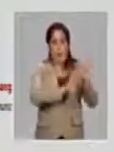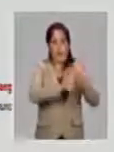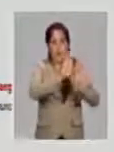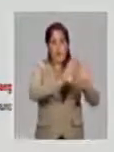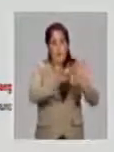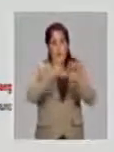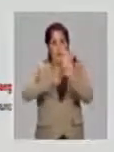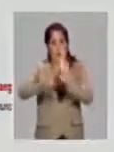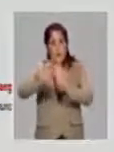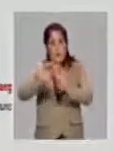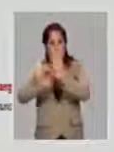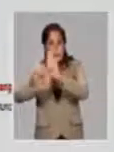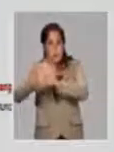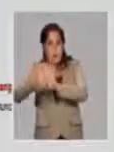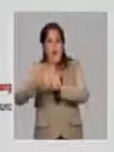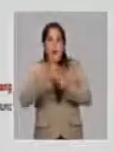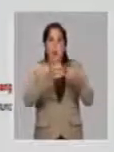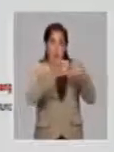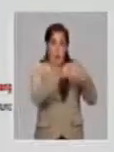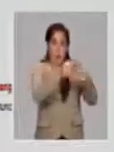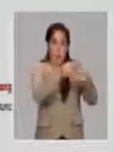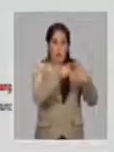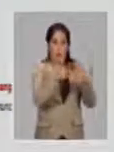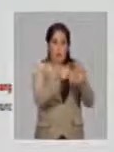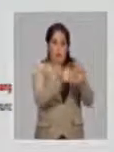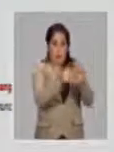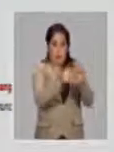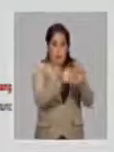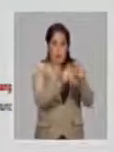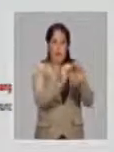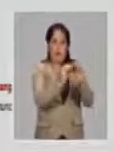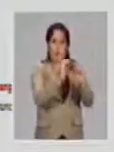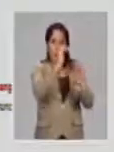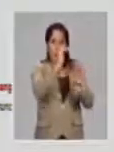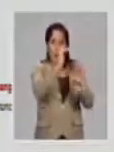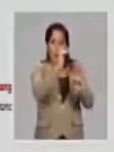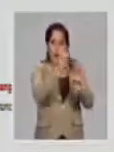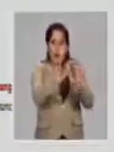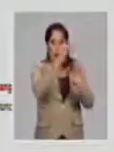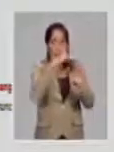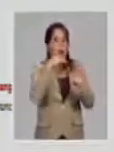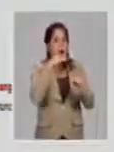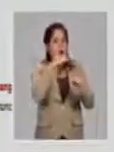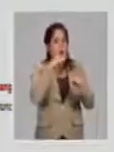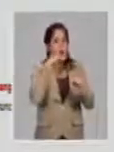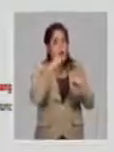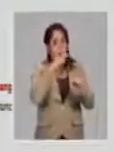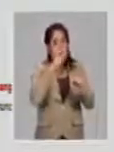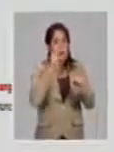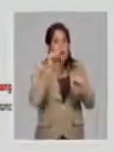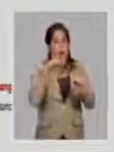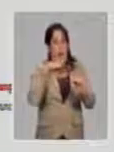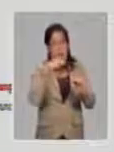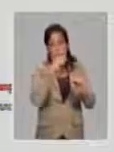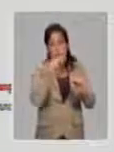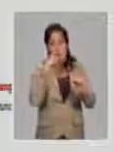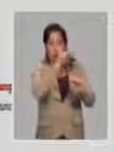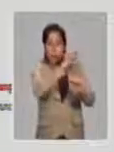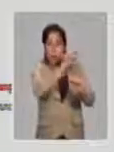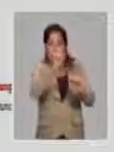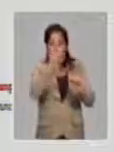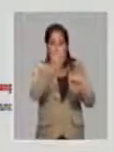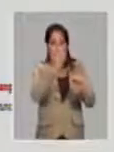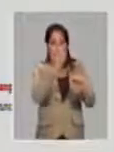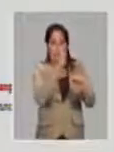esquemas de inmunización, uno que le llamamos esquema corto, que está en la parte superior de la línea azul, que está basado en